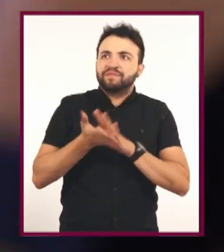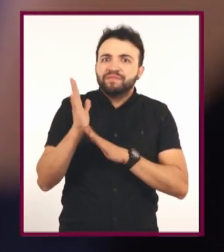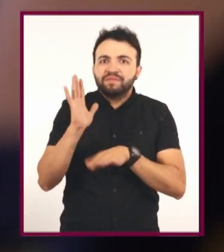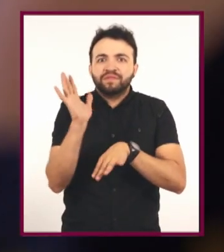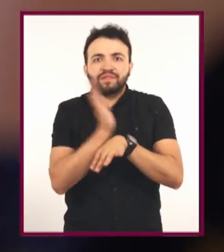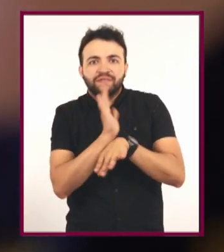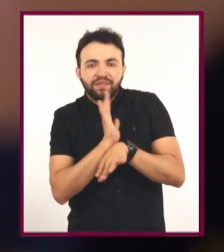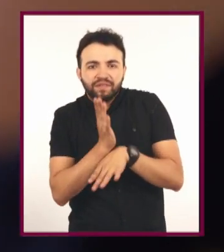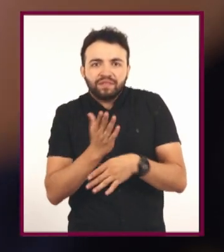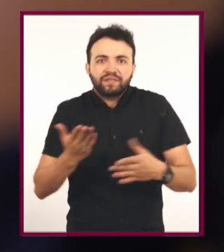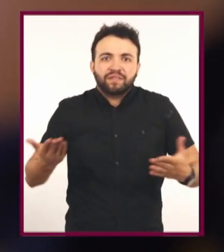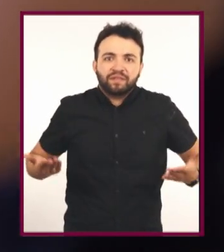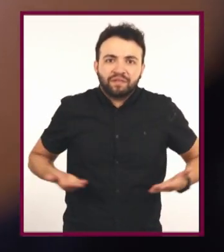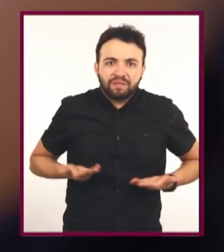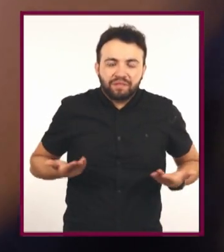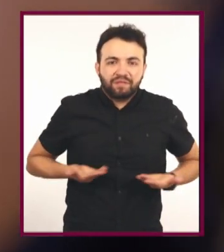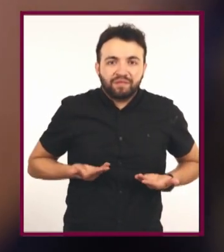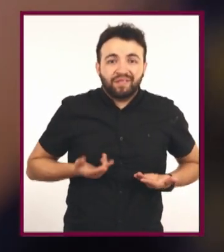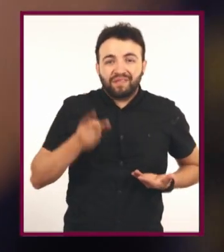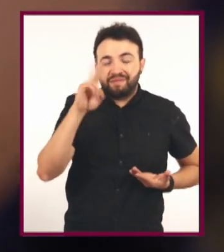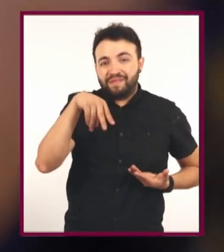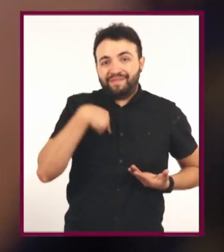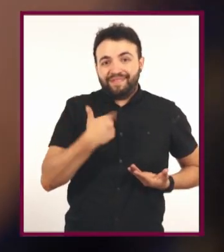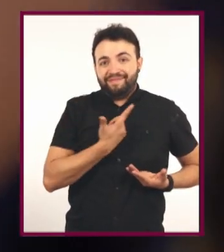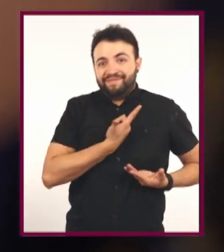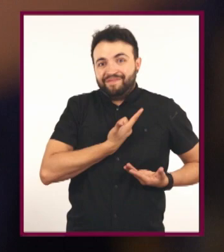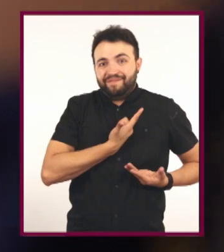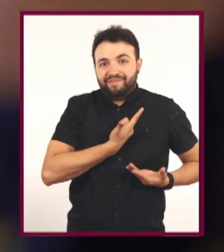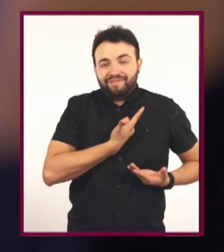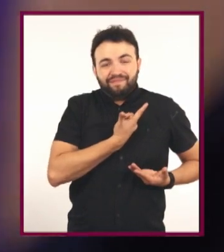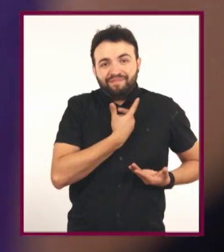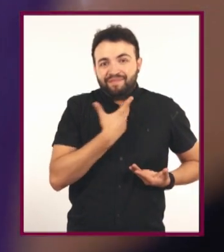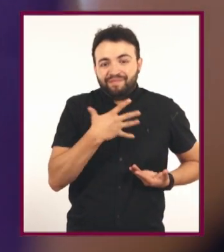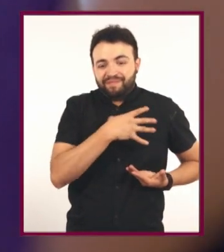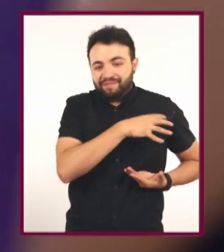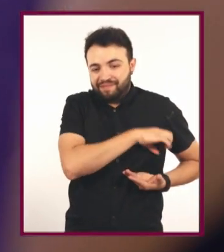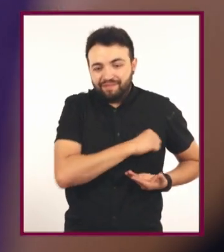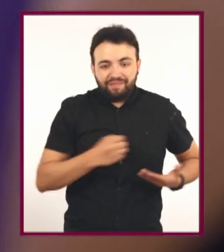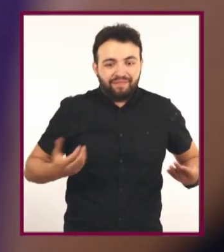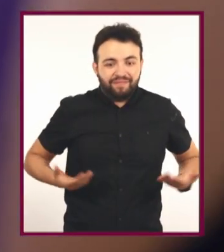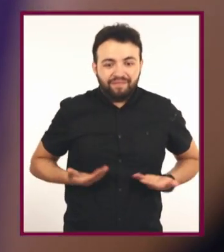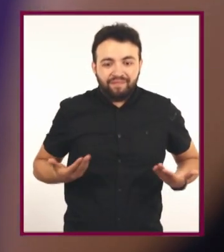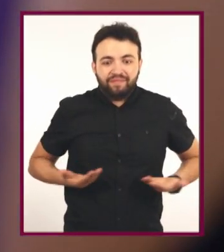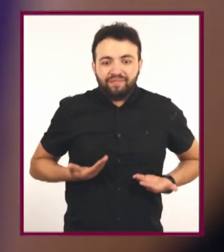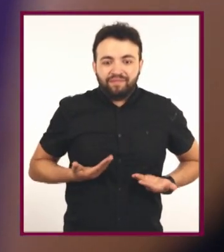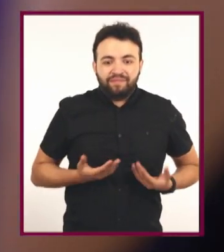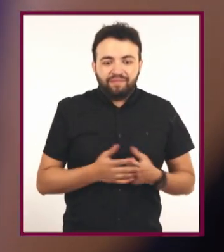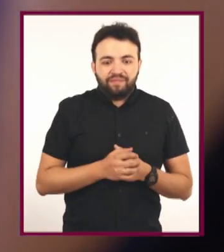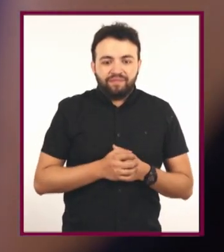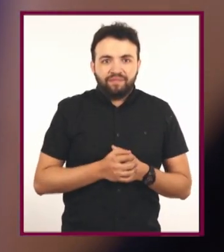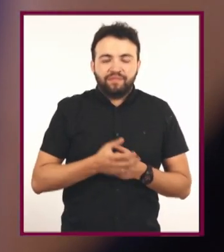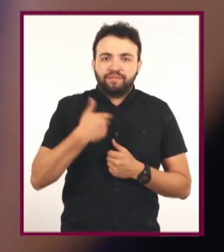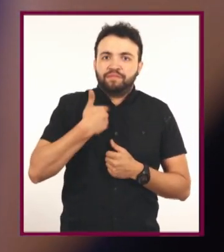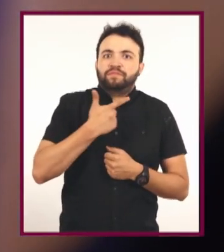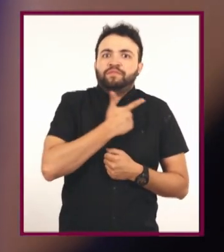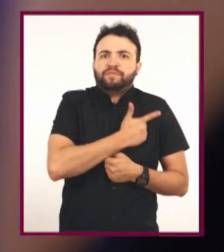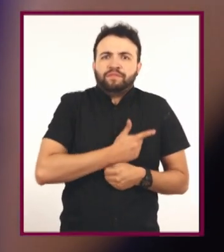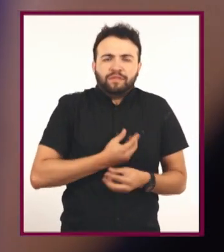ellas, ir al cine, bailar, odio bailar. Ay, ya lo extraño muchísimo.